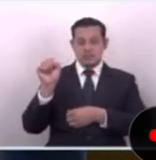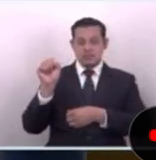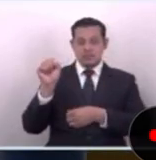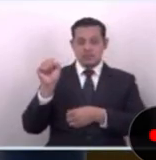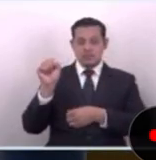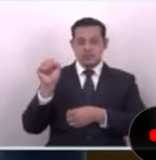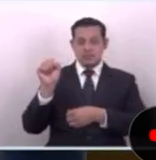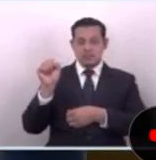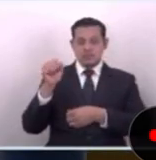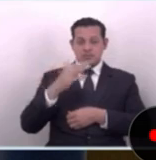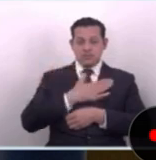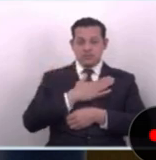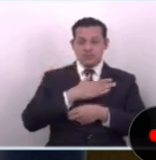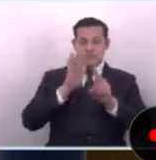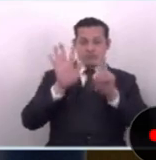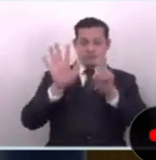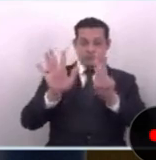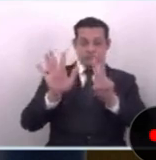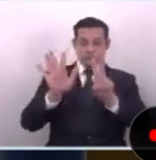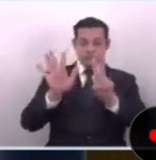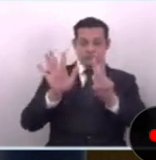vamos tiene